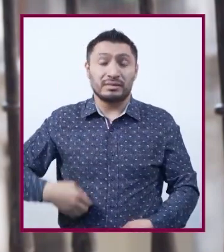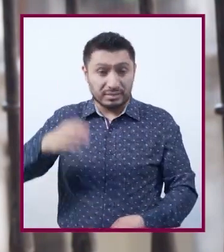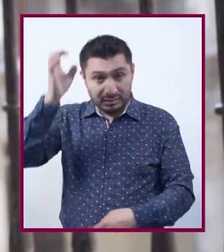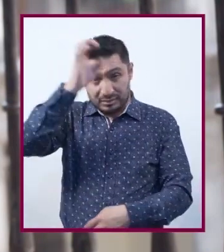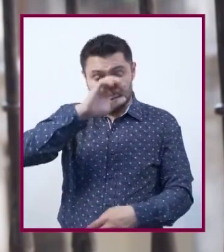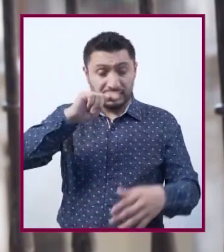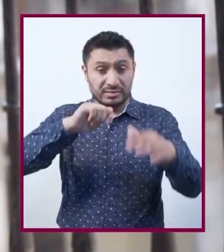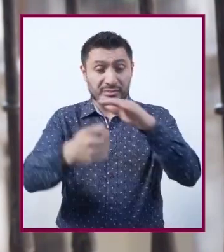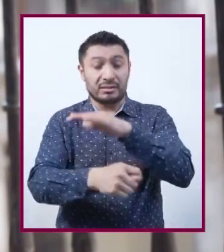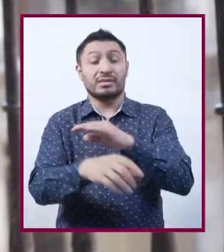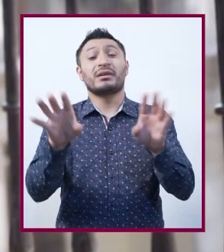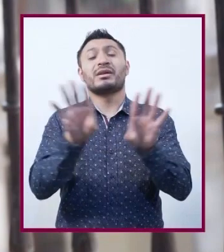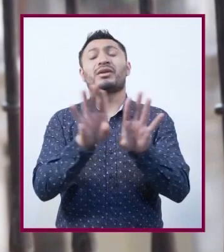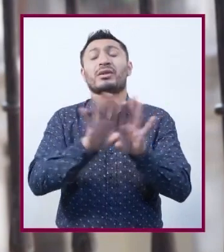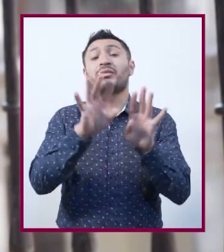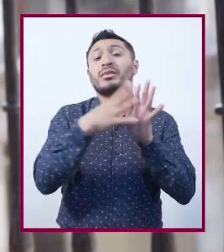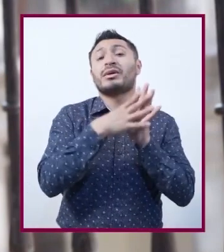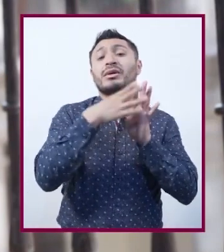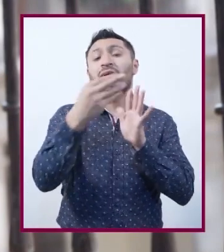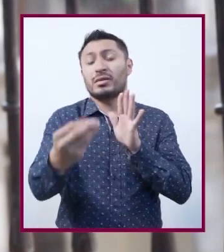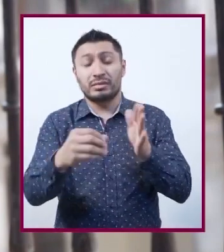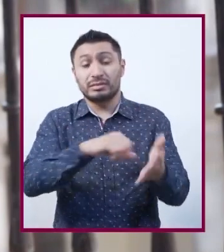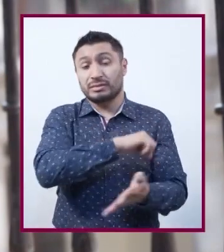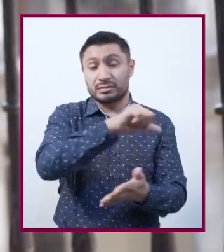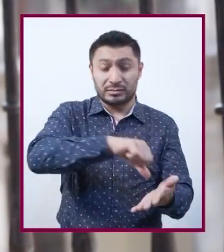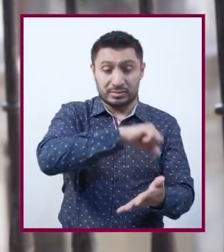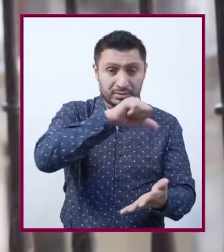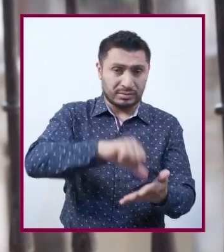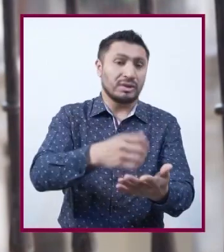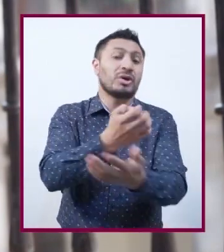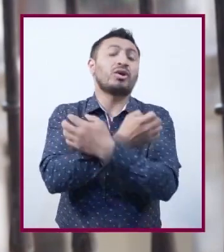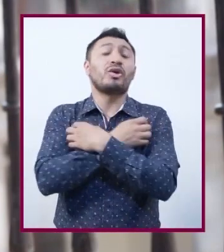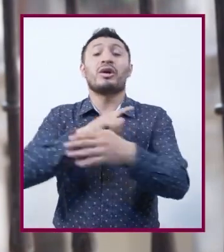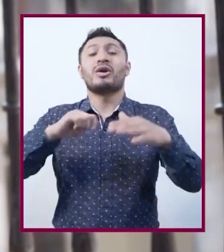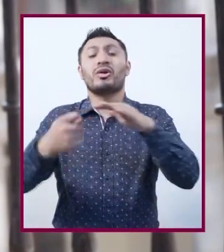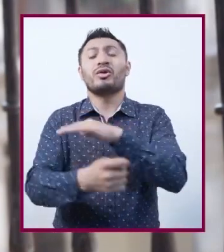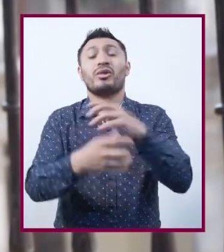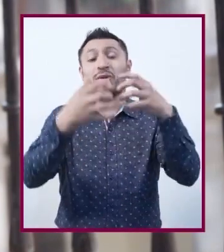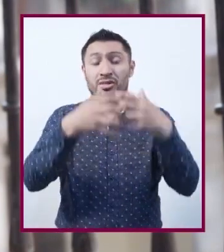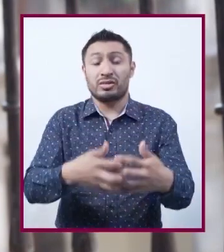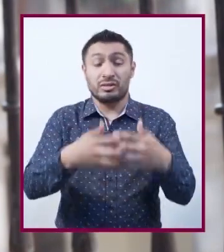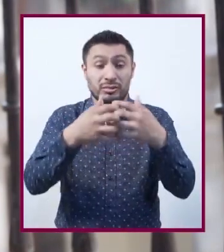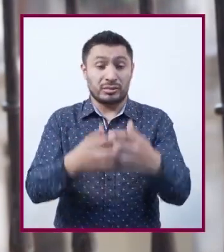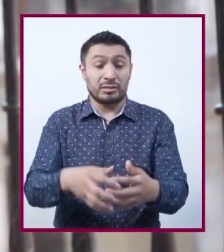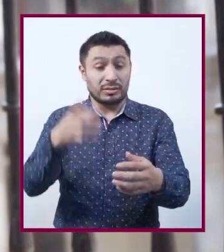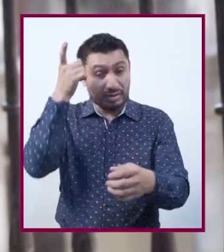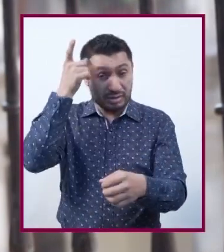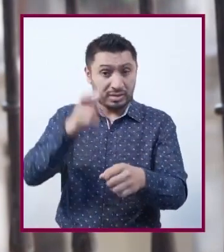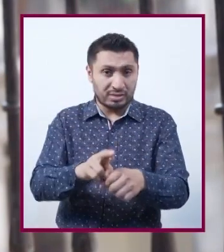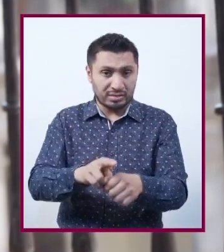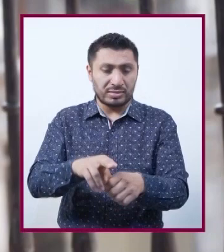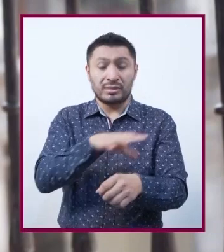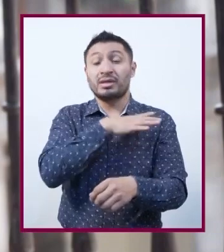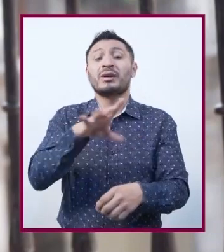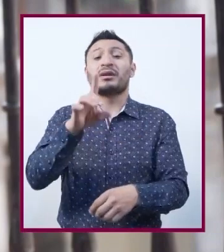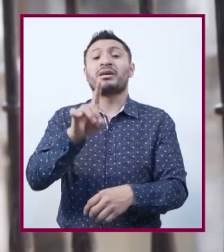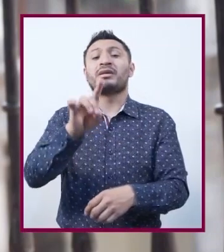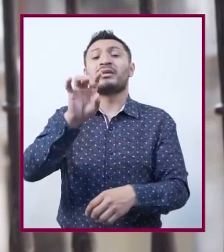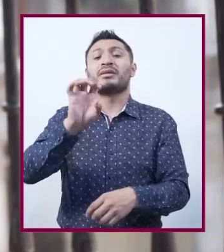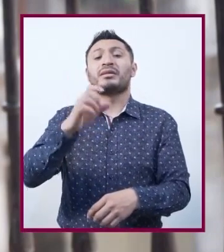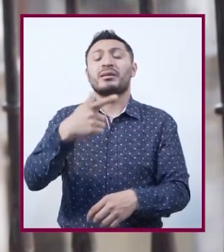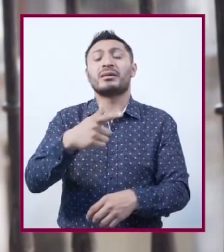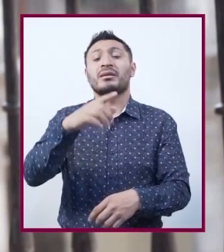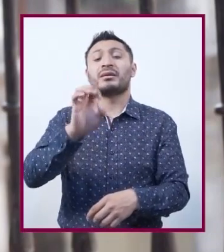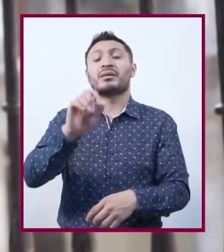Ciencia y Tecnología, que son la réplica de lo que son los Centros de Educación Tecnológica Industrial de la